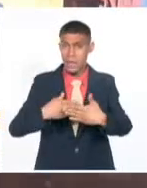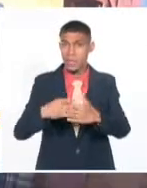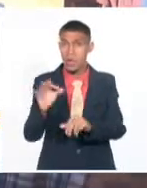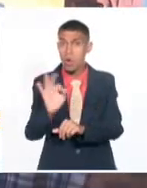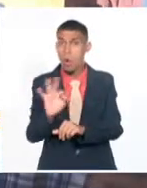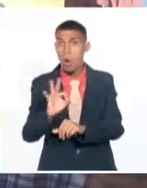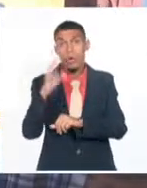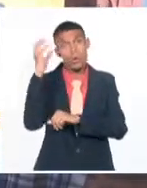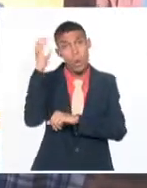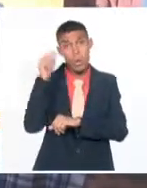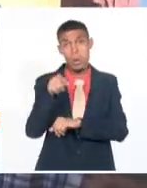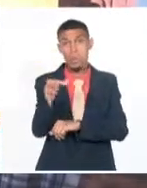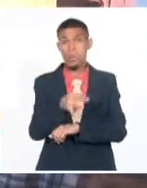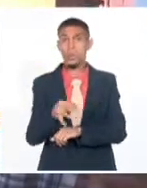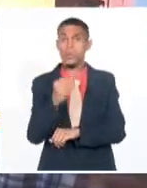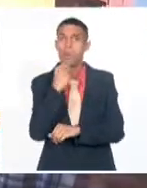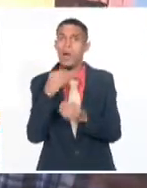puedan